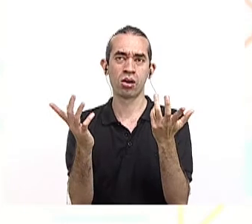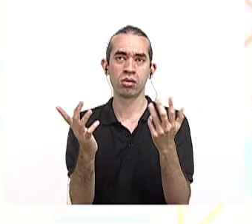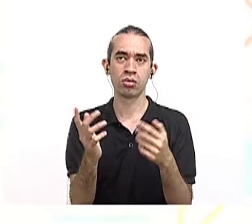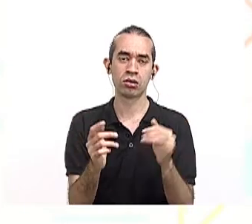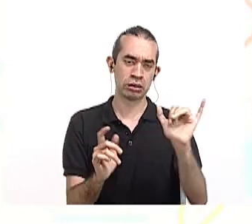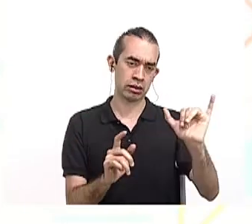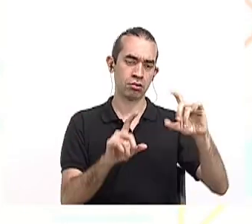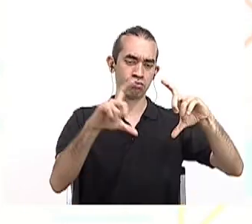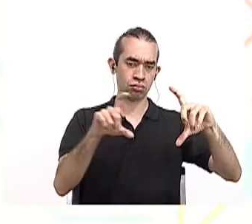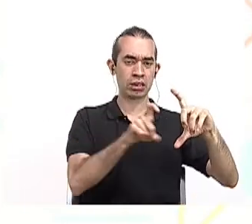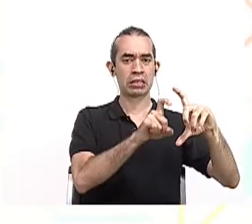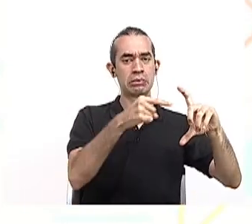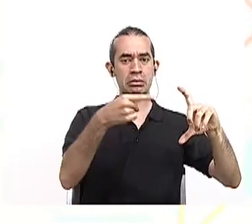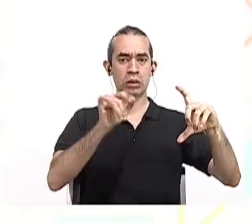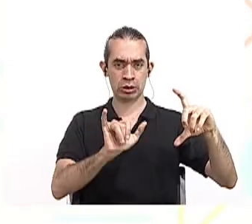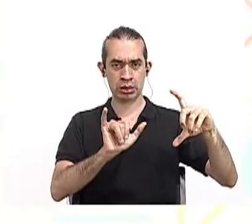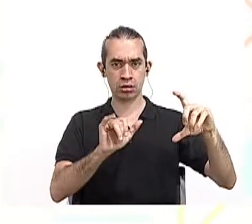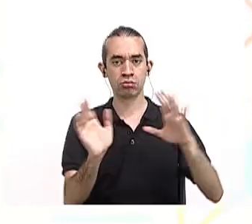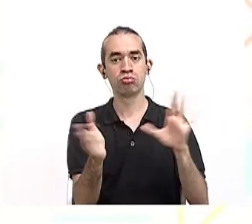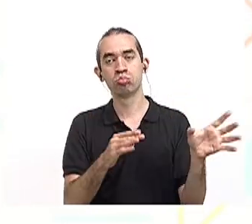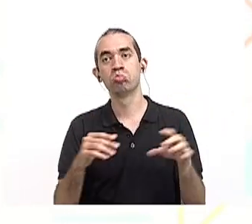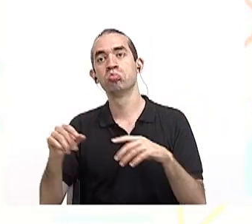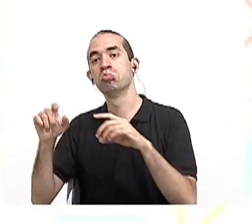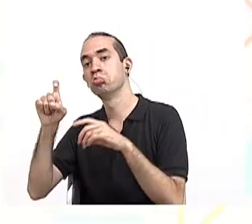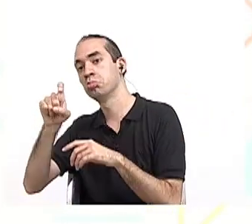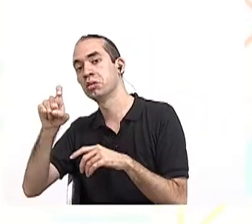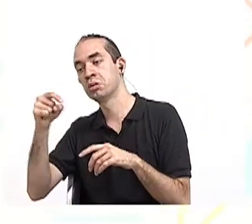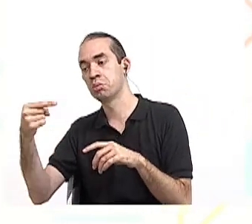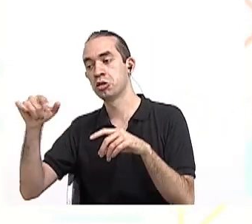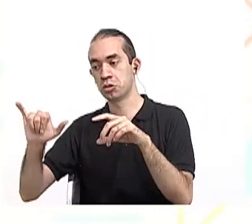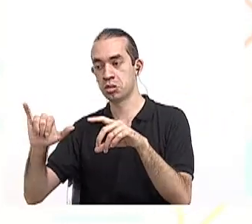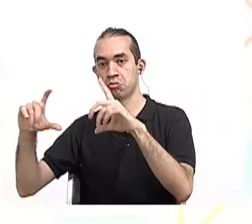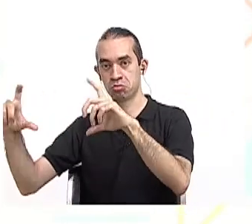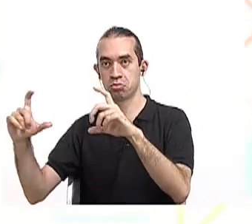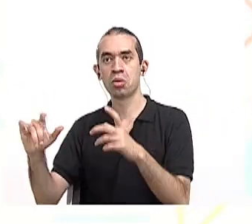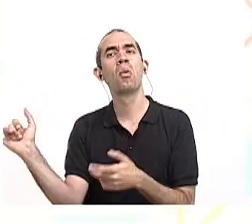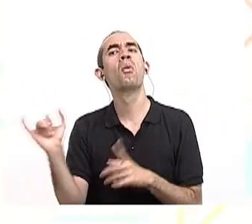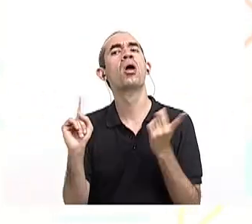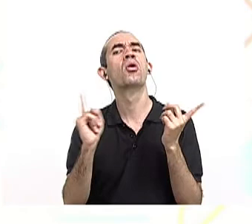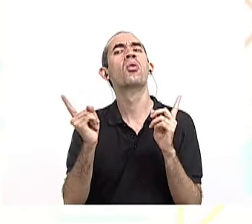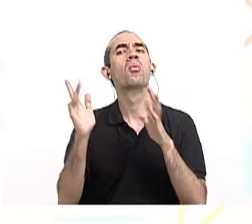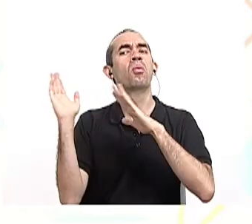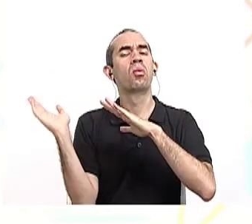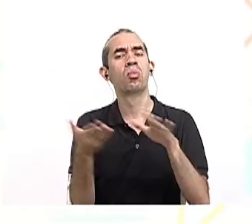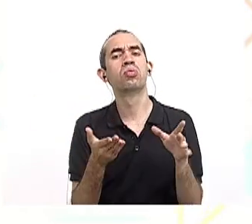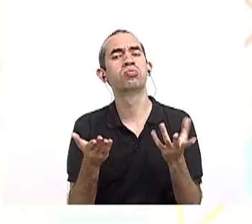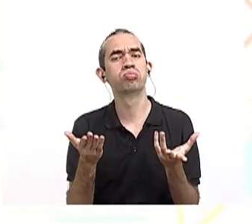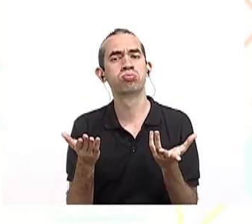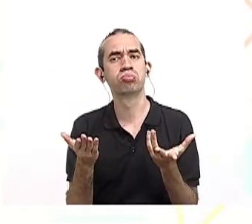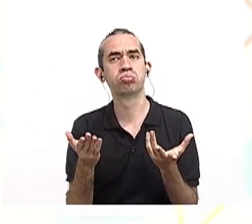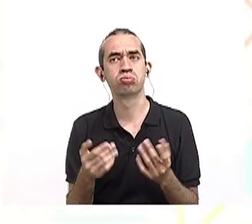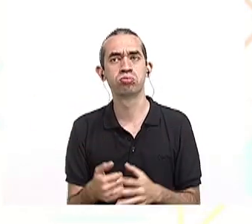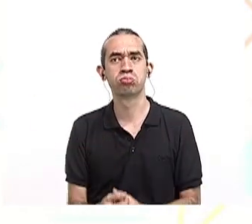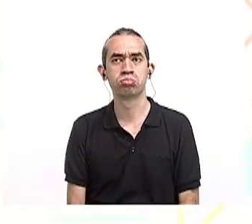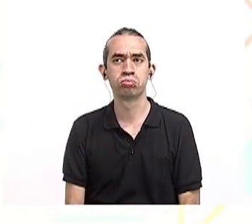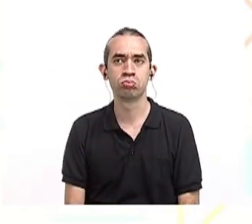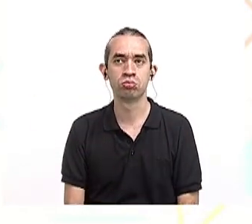x menos y x menos y, obtenemos el común denominador.